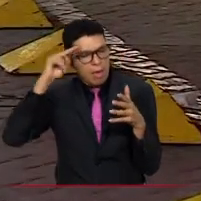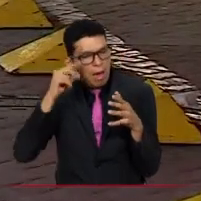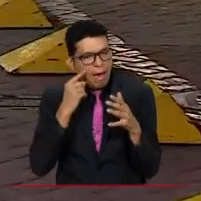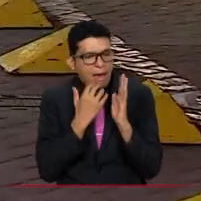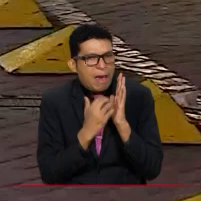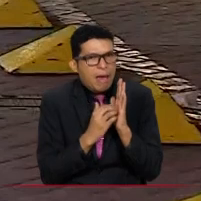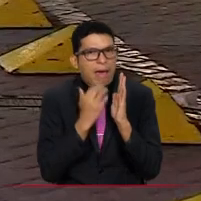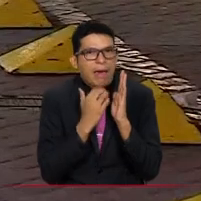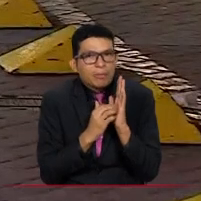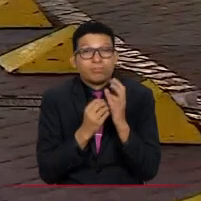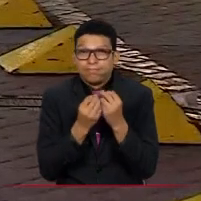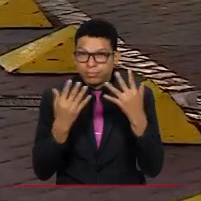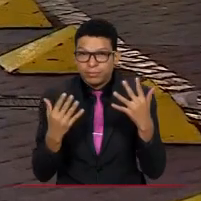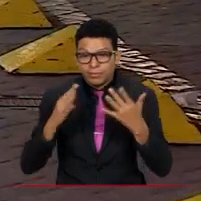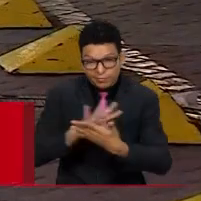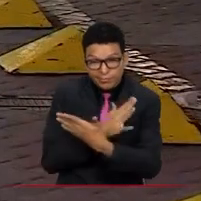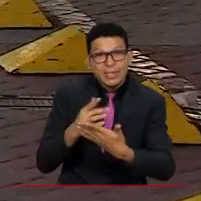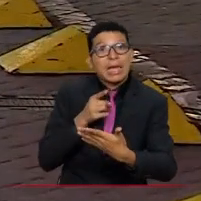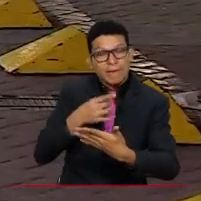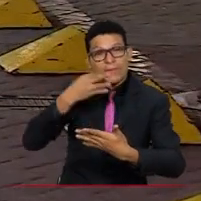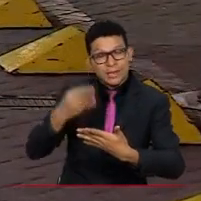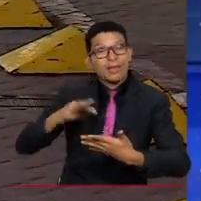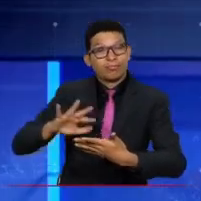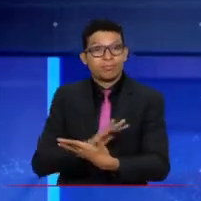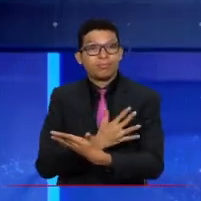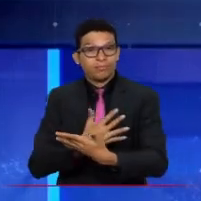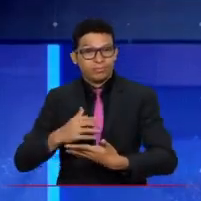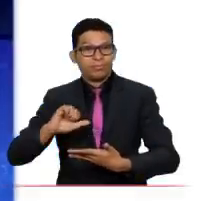duda muchas de estas canciones son verdaderos poemas.